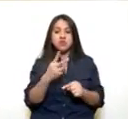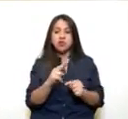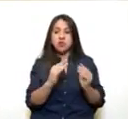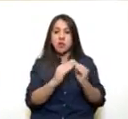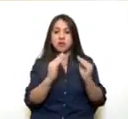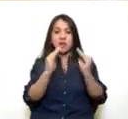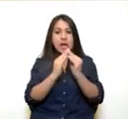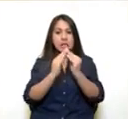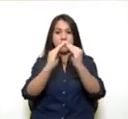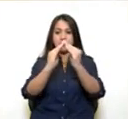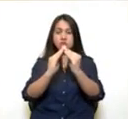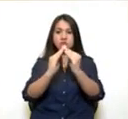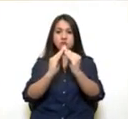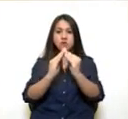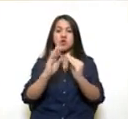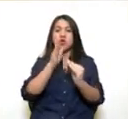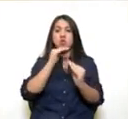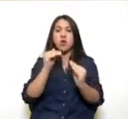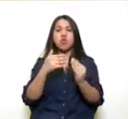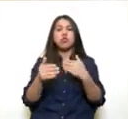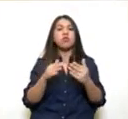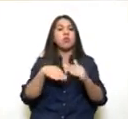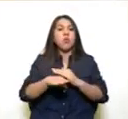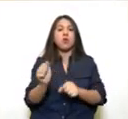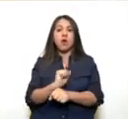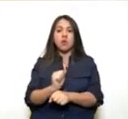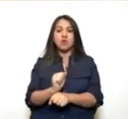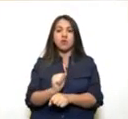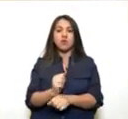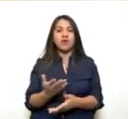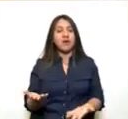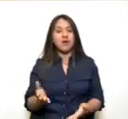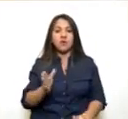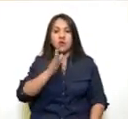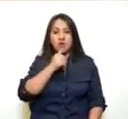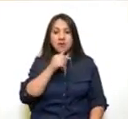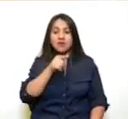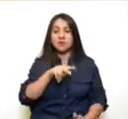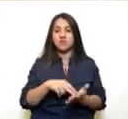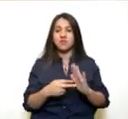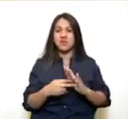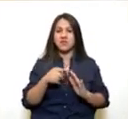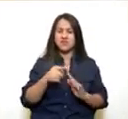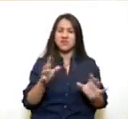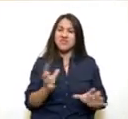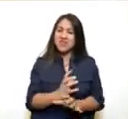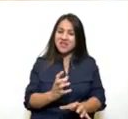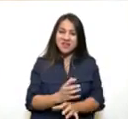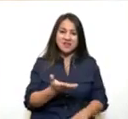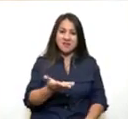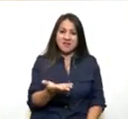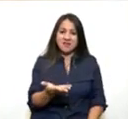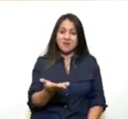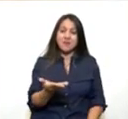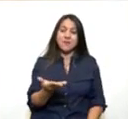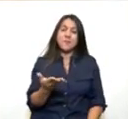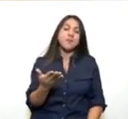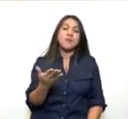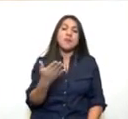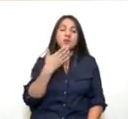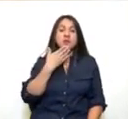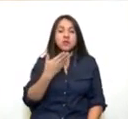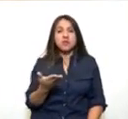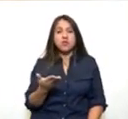para quién y eso es para que ingresara el vehículo y eso es terrible cuando llegó